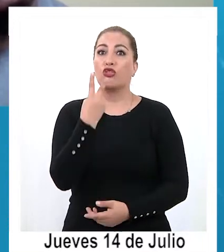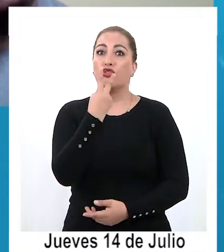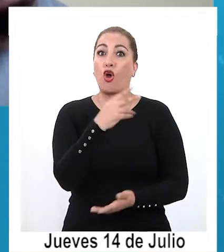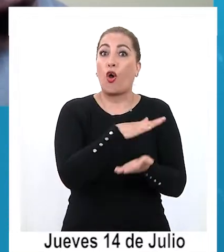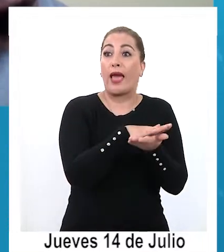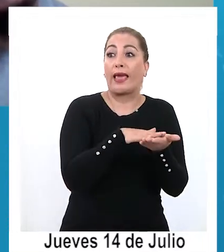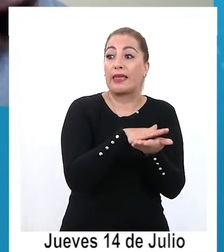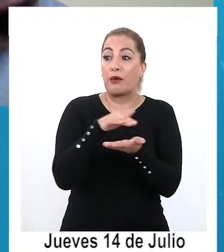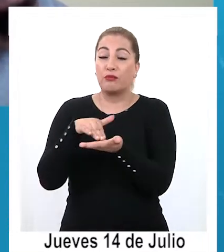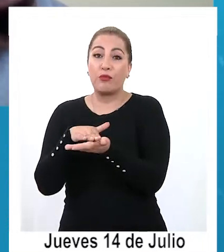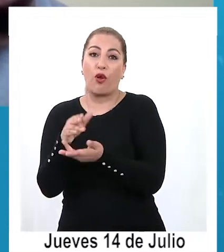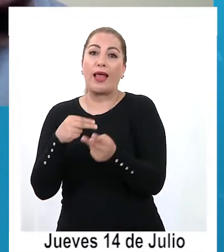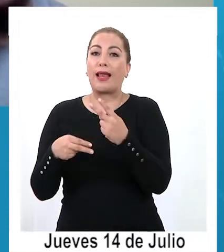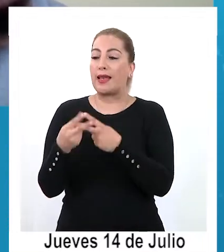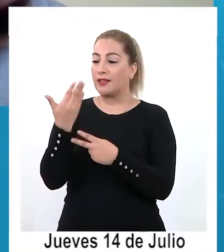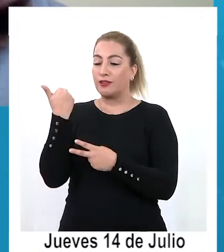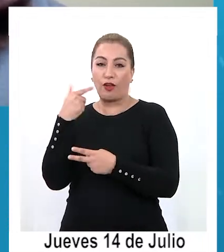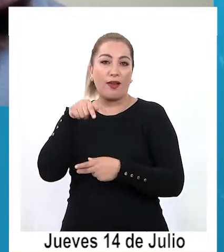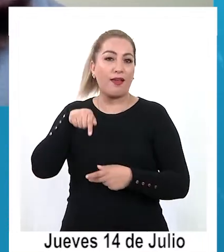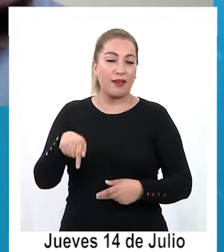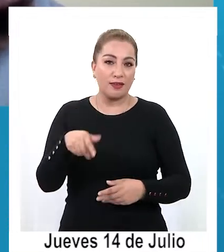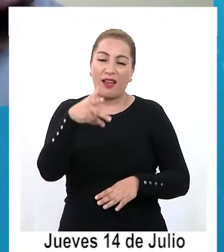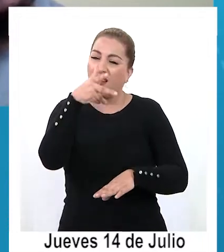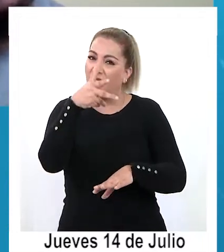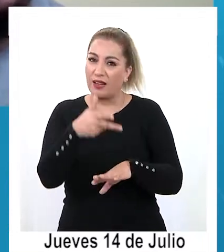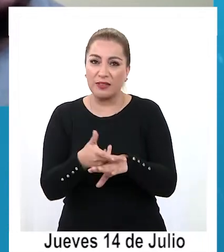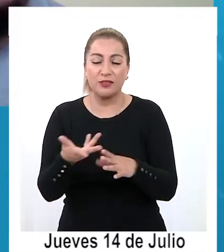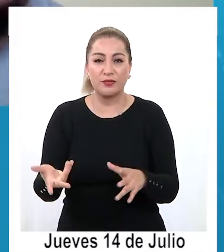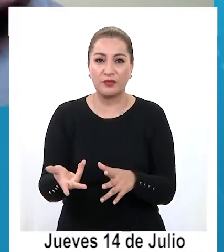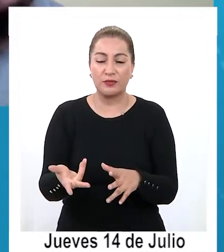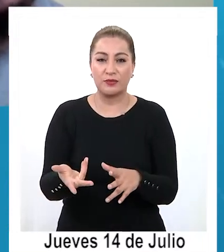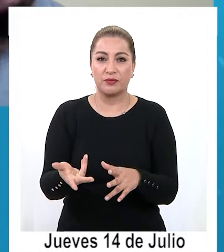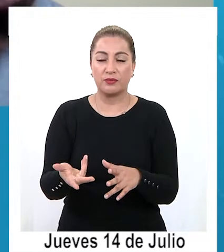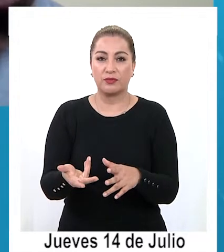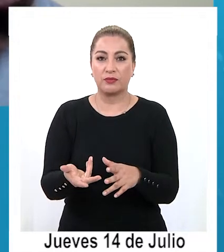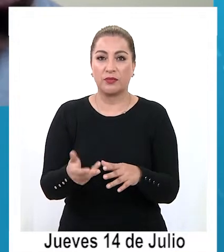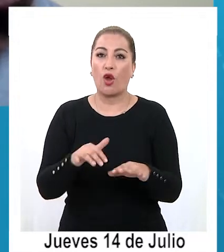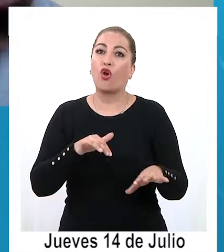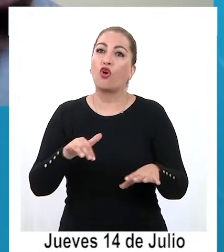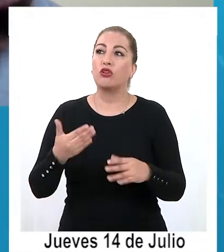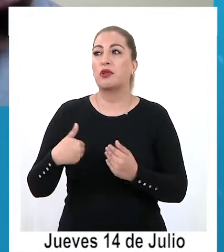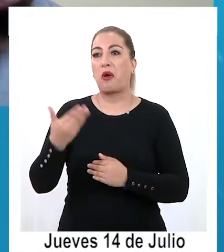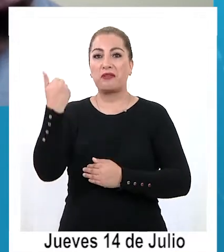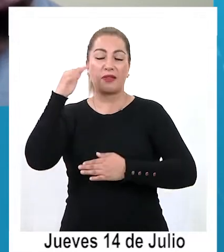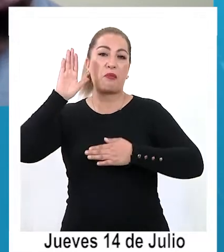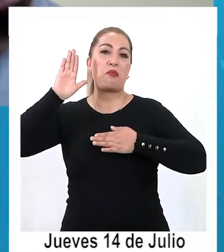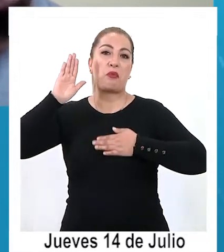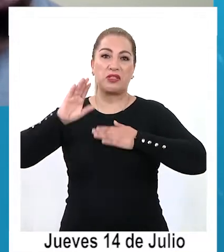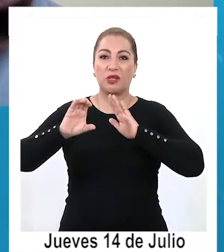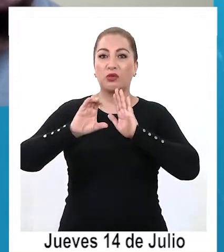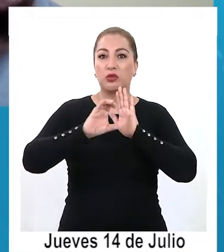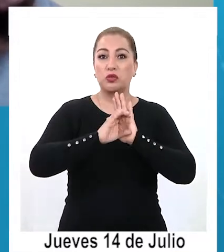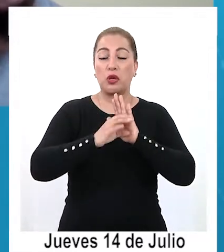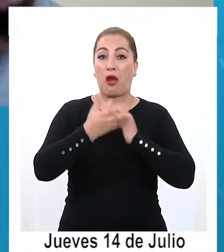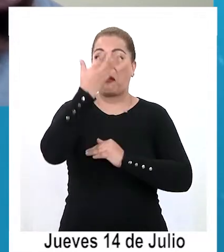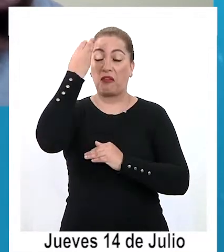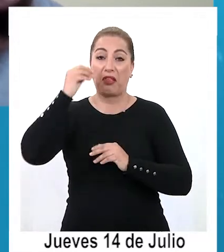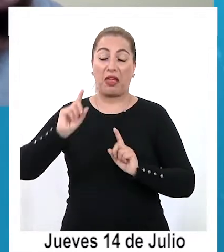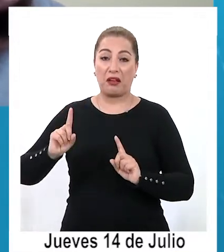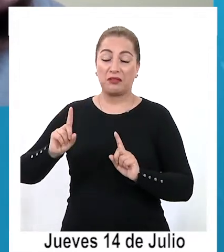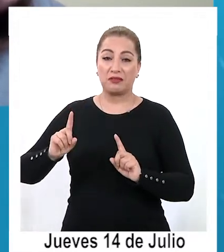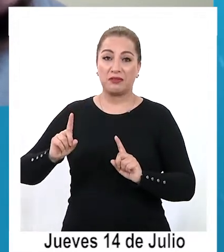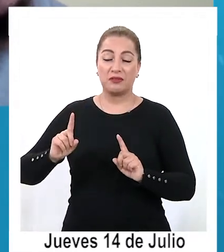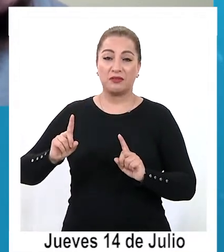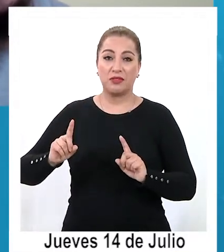ejemplos históricos bajo los cuales esto ha existido como cosas o promesas constitucionales que se han dejado en alguna